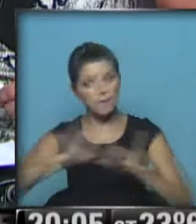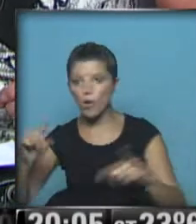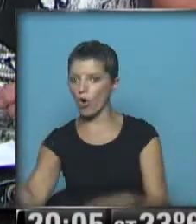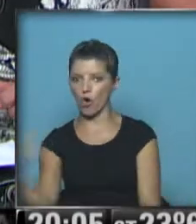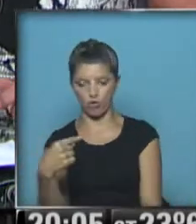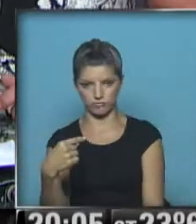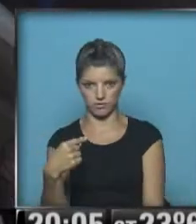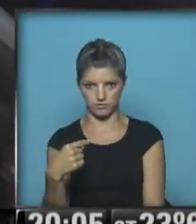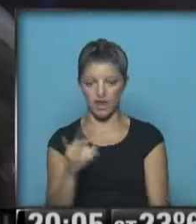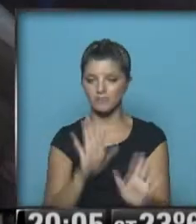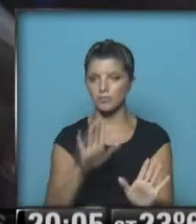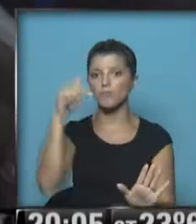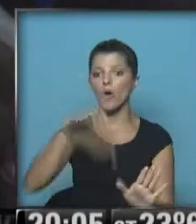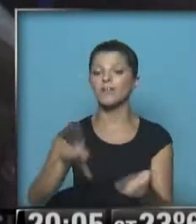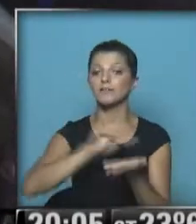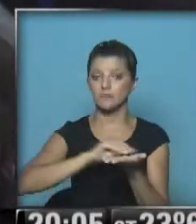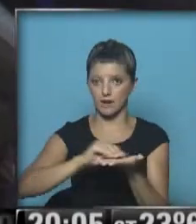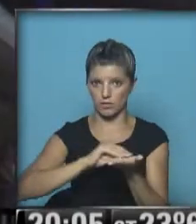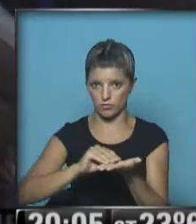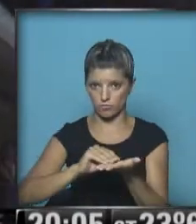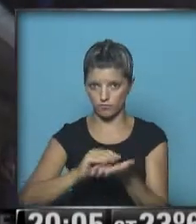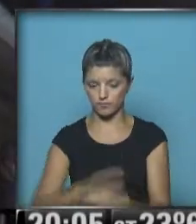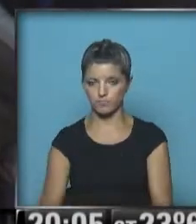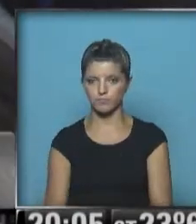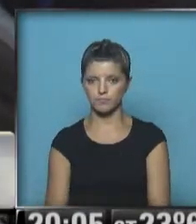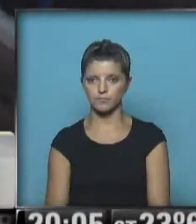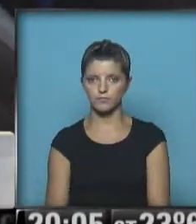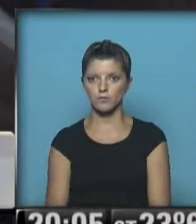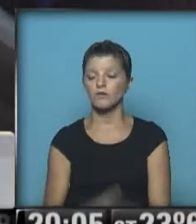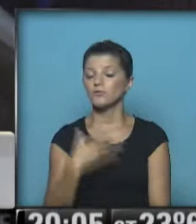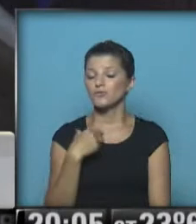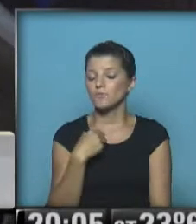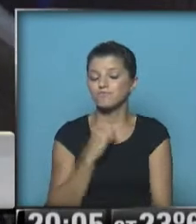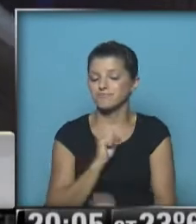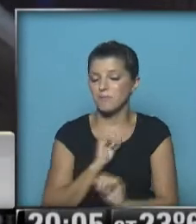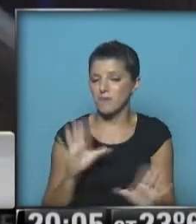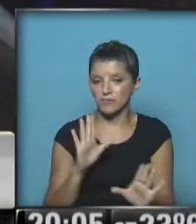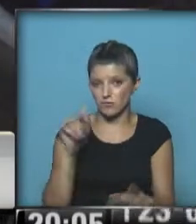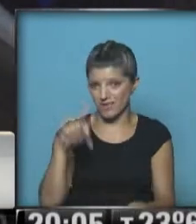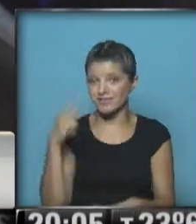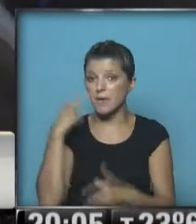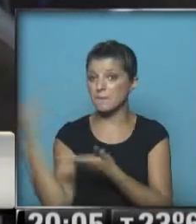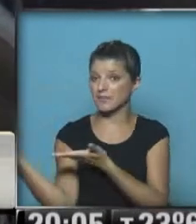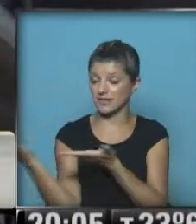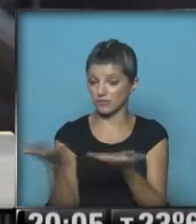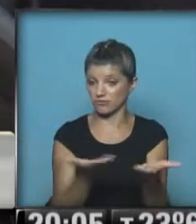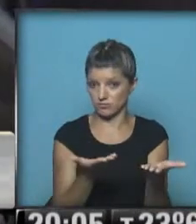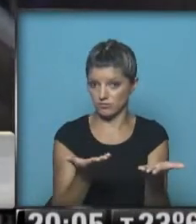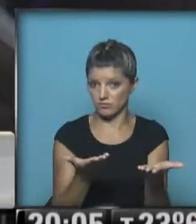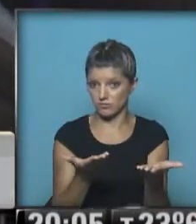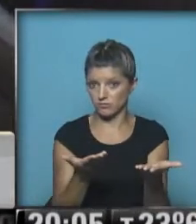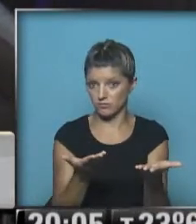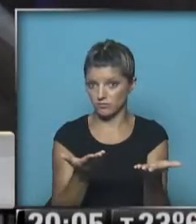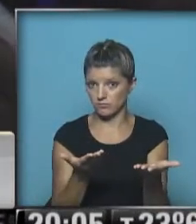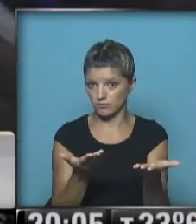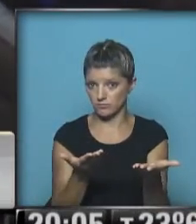en el senador lamentó que esta invitación haya tenido lugar